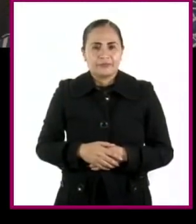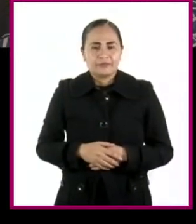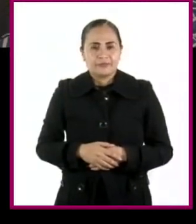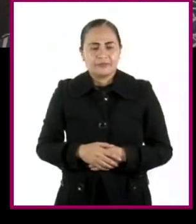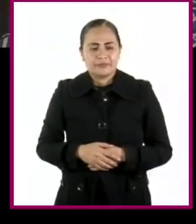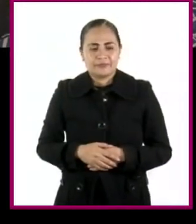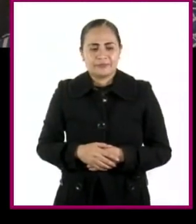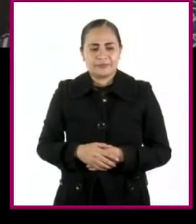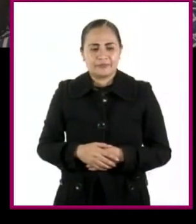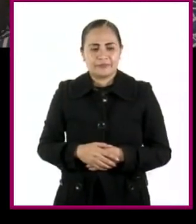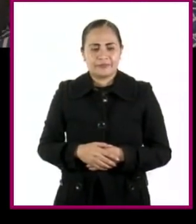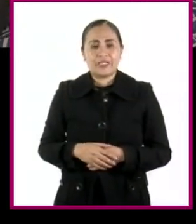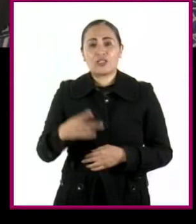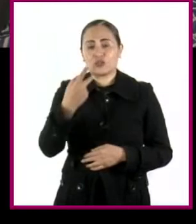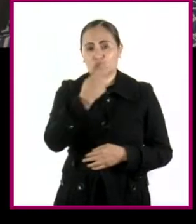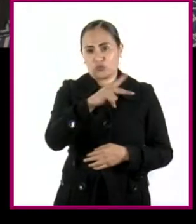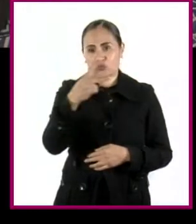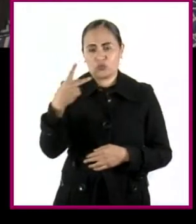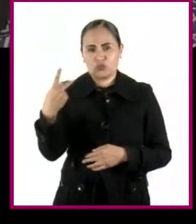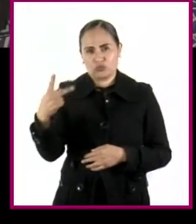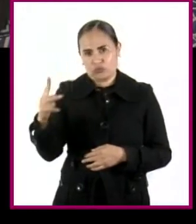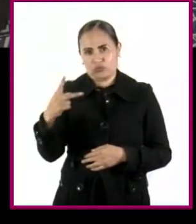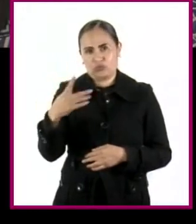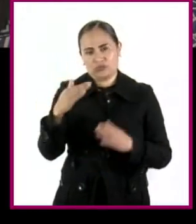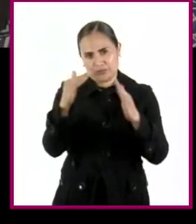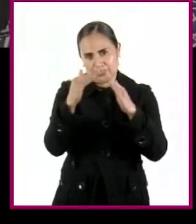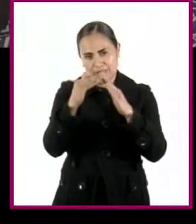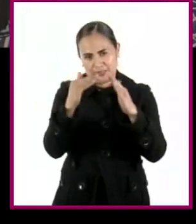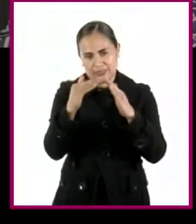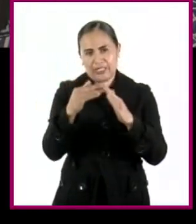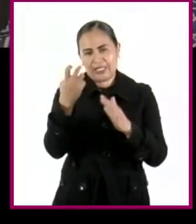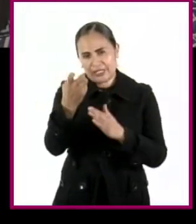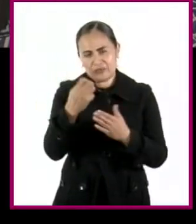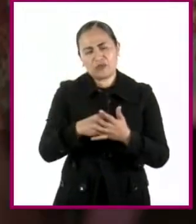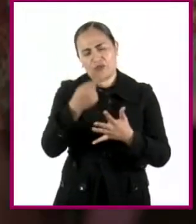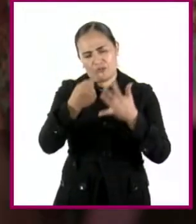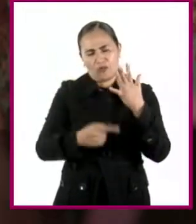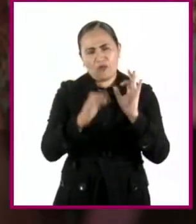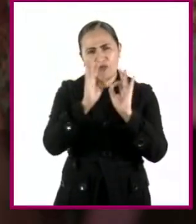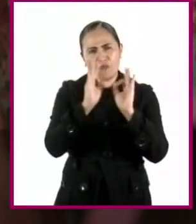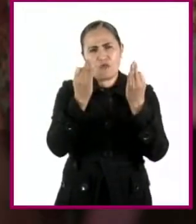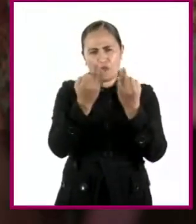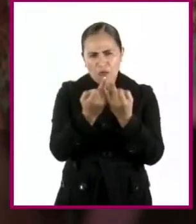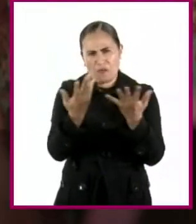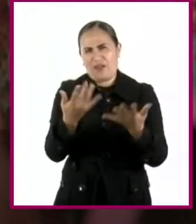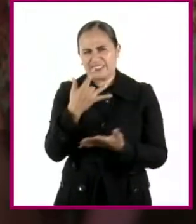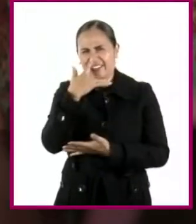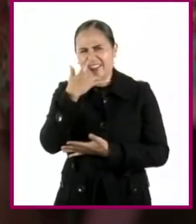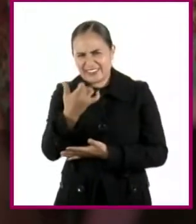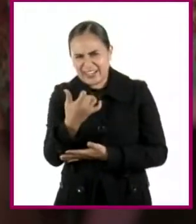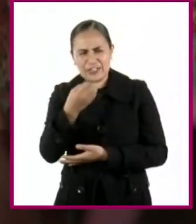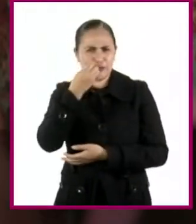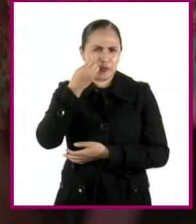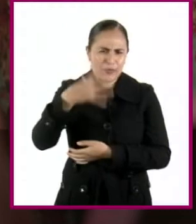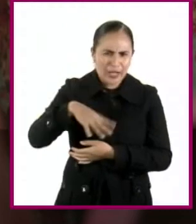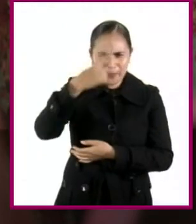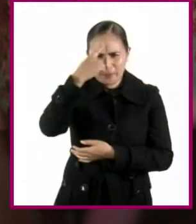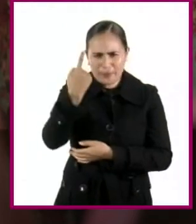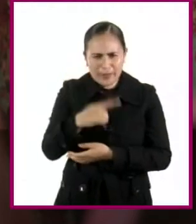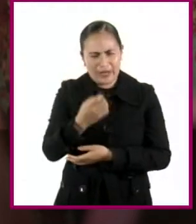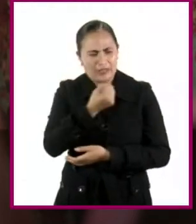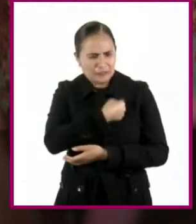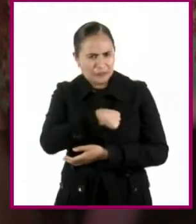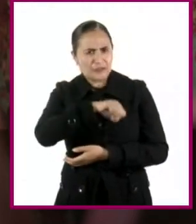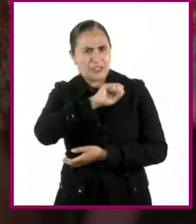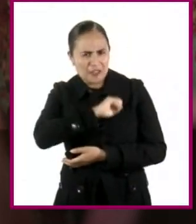En estas sus casas ya hemos hablado de varios modos poco convencionales y padrísimos para poder sanar algo que es